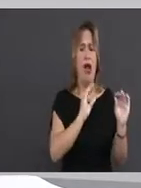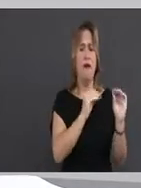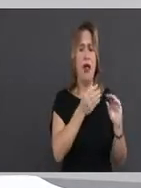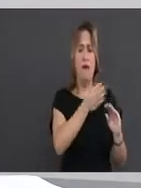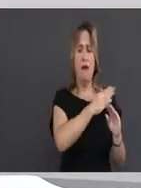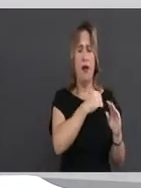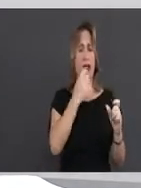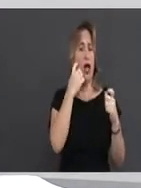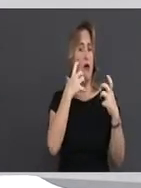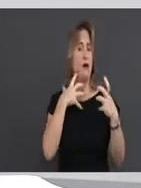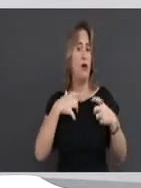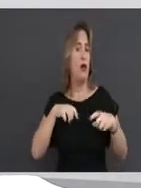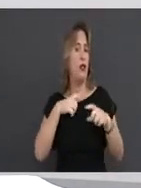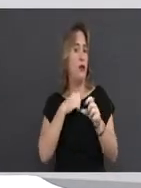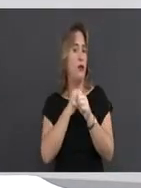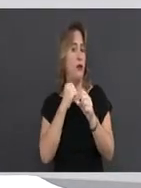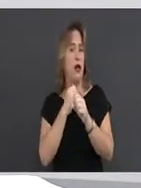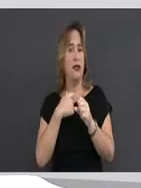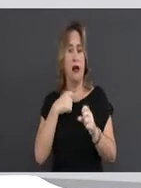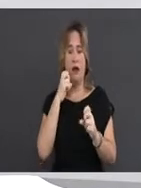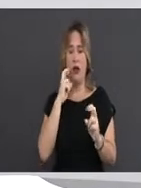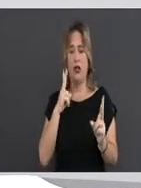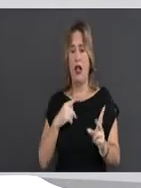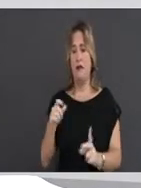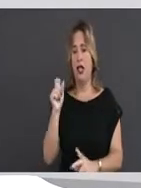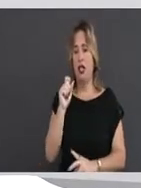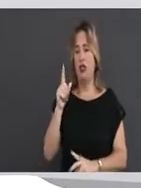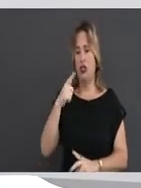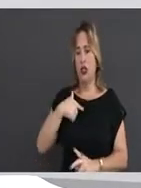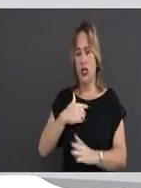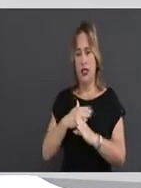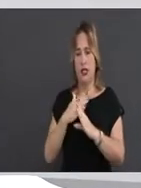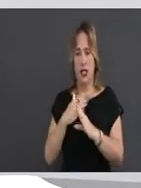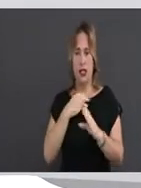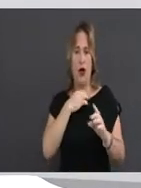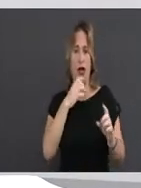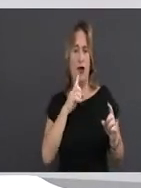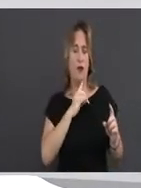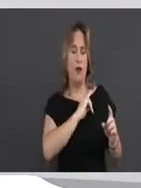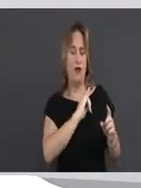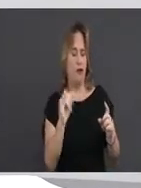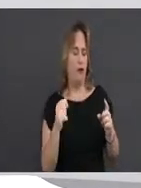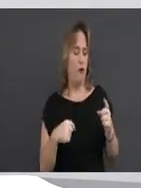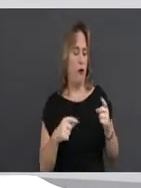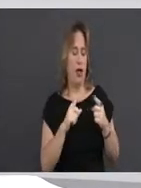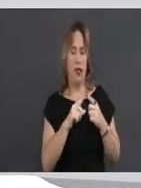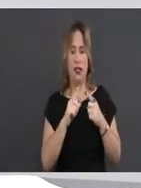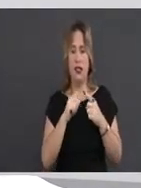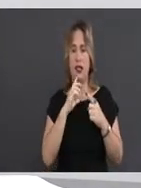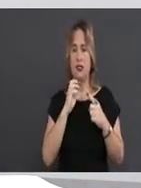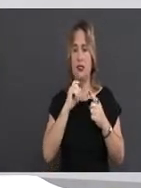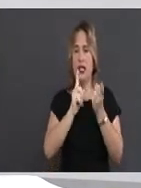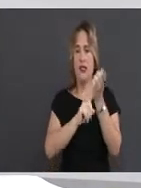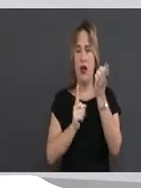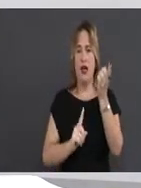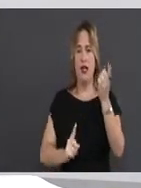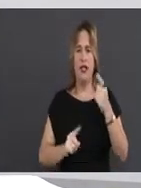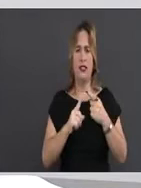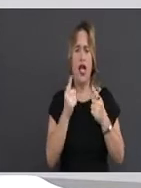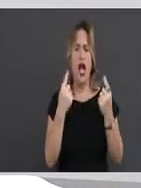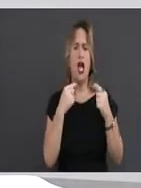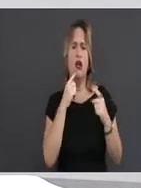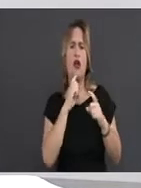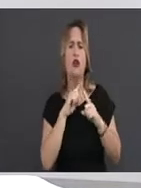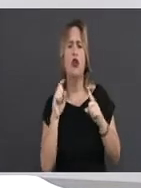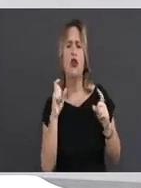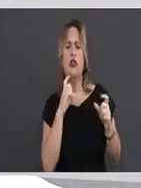vital importancia para el funcionamiento de la sociedad santiaguera. Por ejemplo, estaremos actualizando sobre el tema de la electricidad, algunos temas incluso